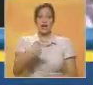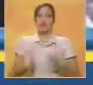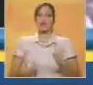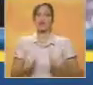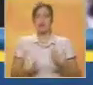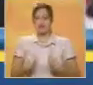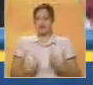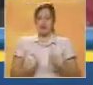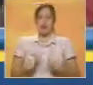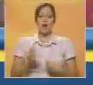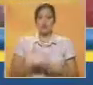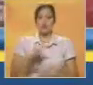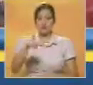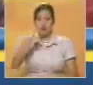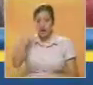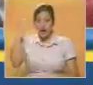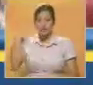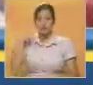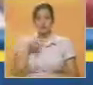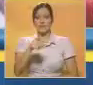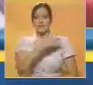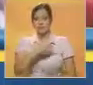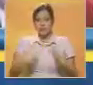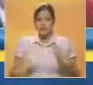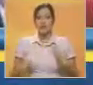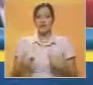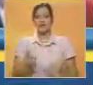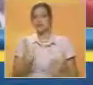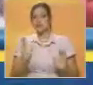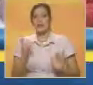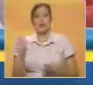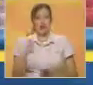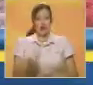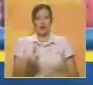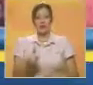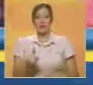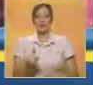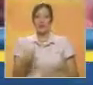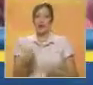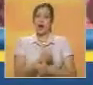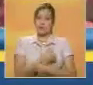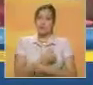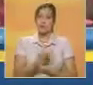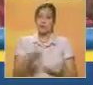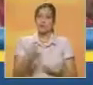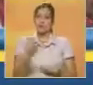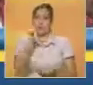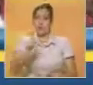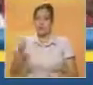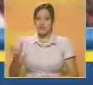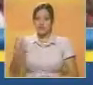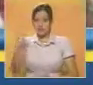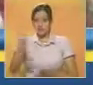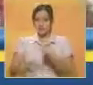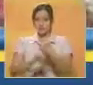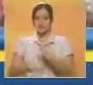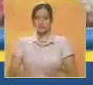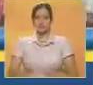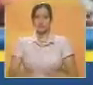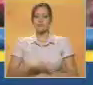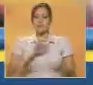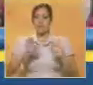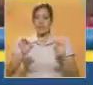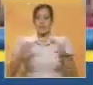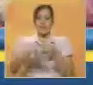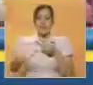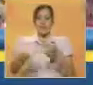desesperados, porque saben que el presidente, bueno, cuenta con este amor del pueblo. Desde el Teatro Teresa Carreño, Hernández